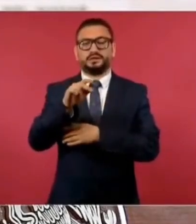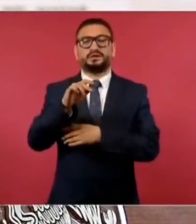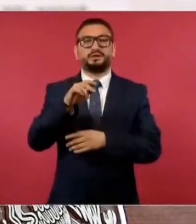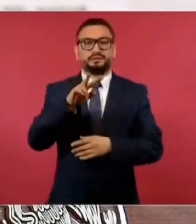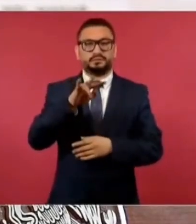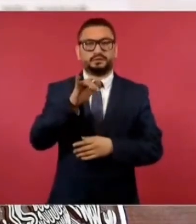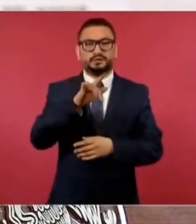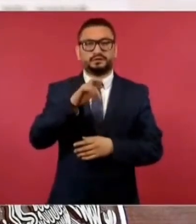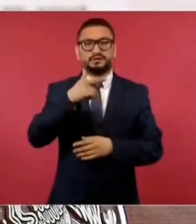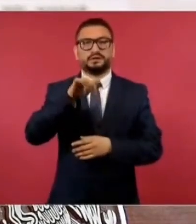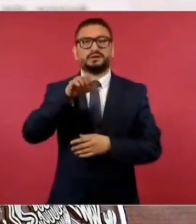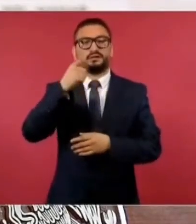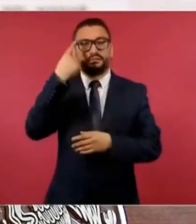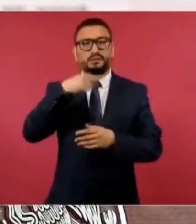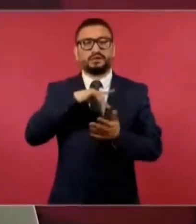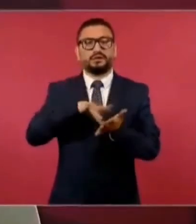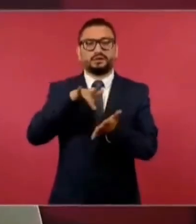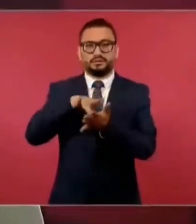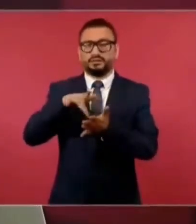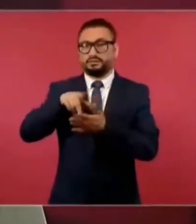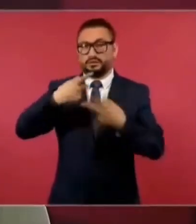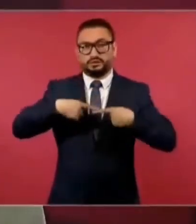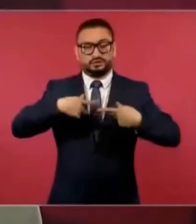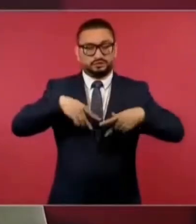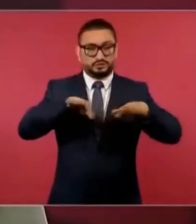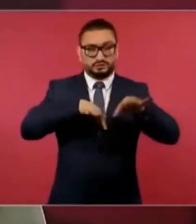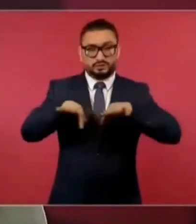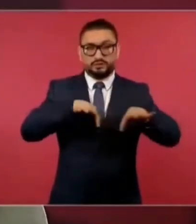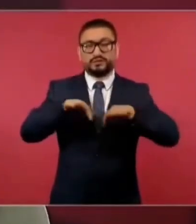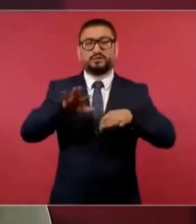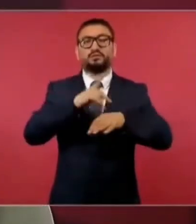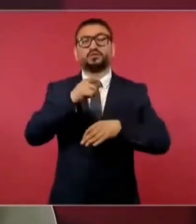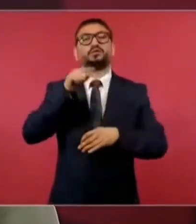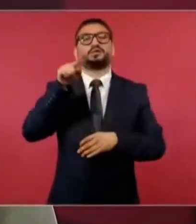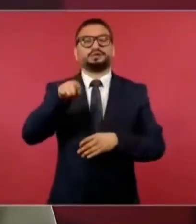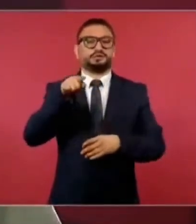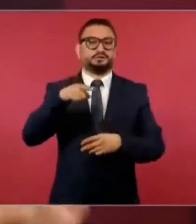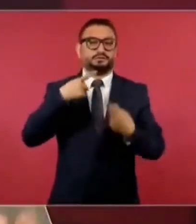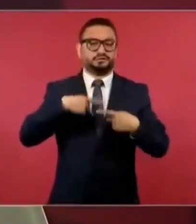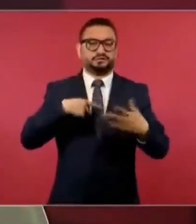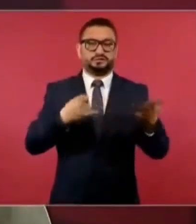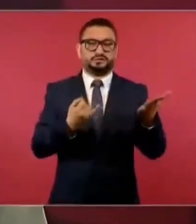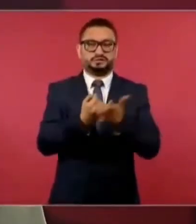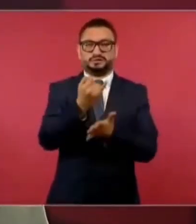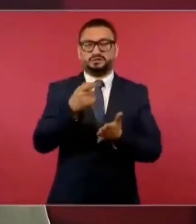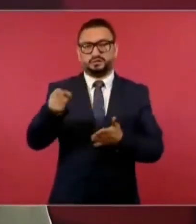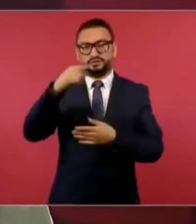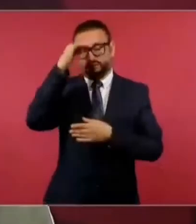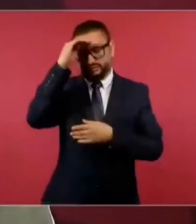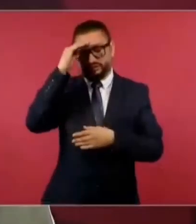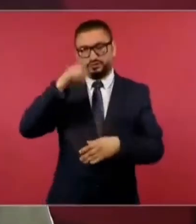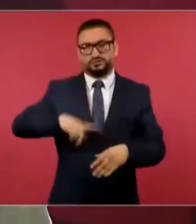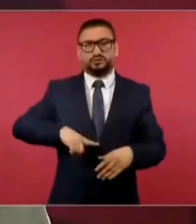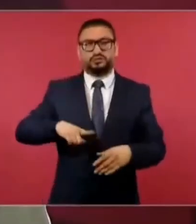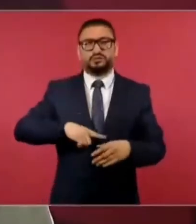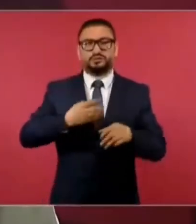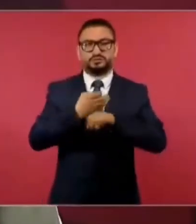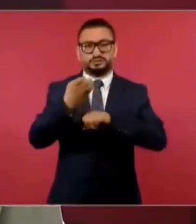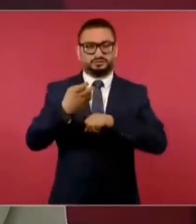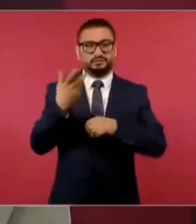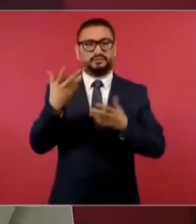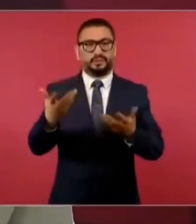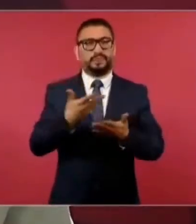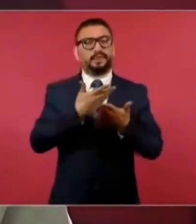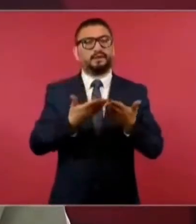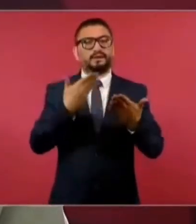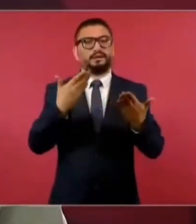en función de que no afectáramos al trabajador por la decisión que estaba tomando o estaba pensando un gobierno estatal.